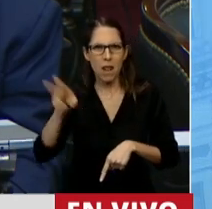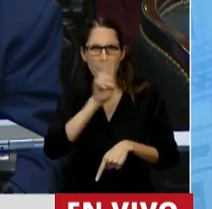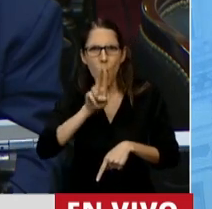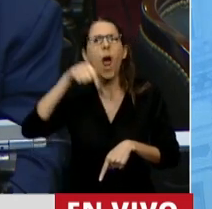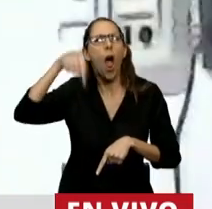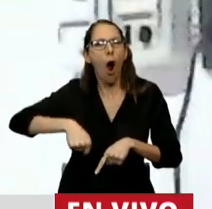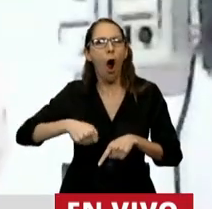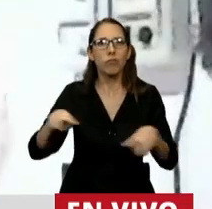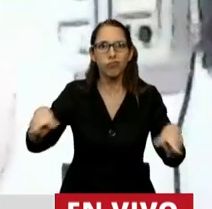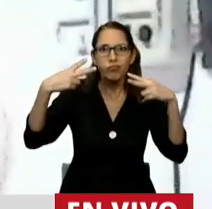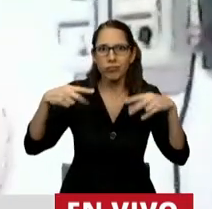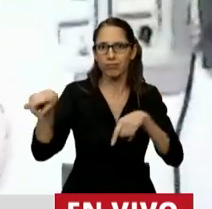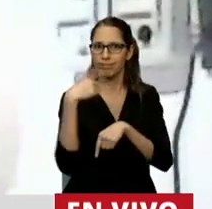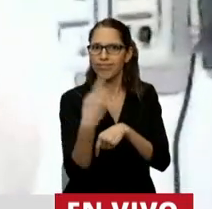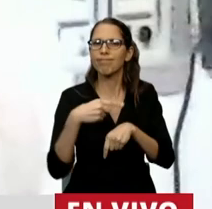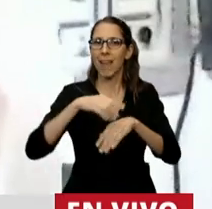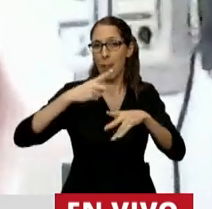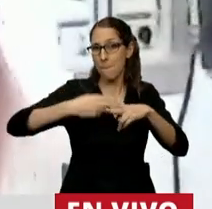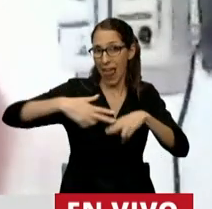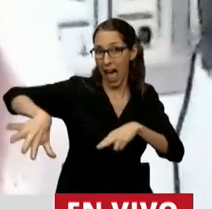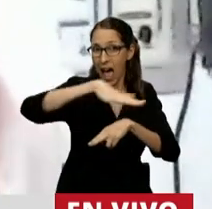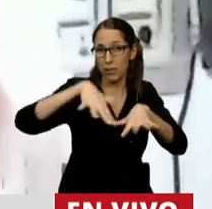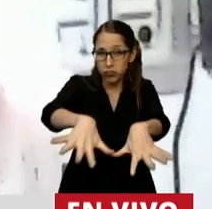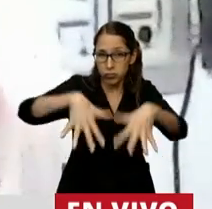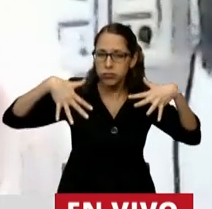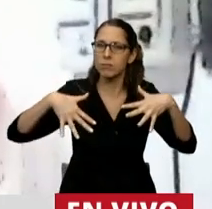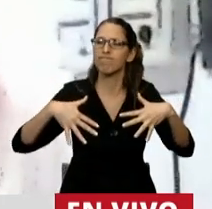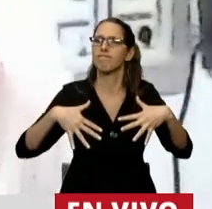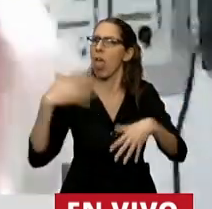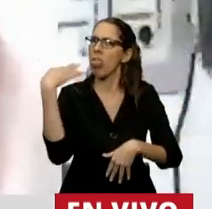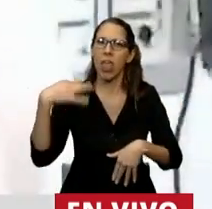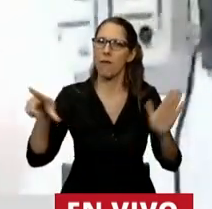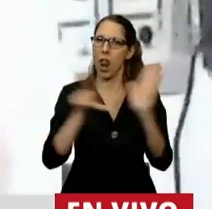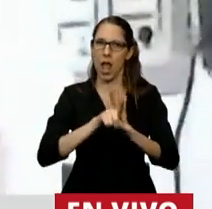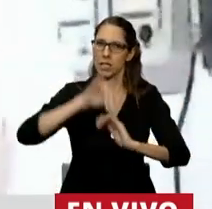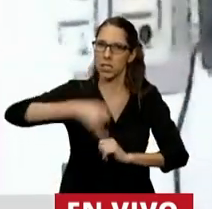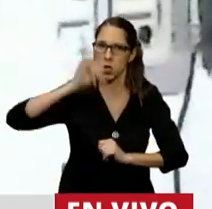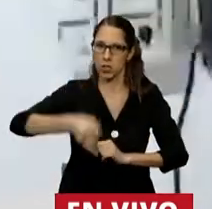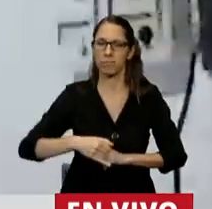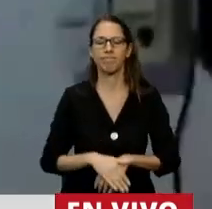acompañando este debate en esa plaza, será ley, señor presidente.